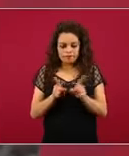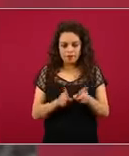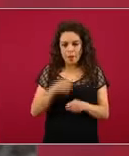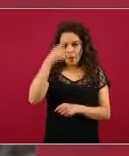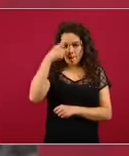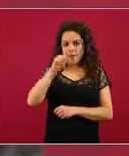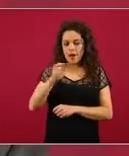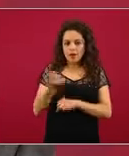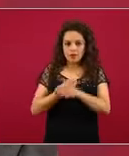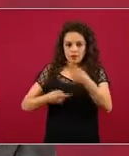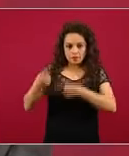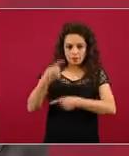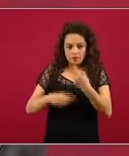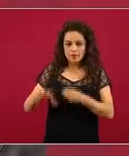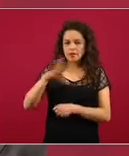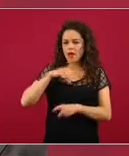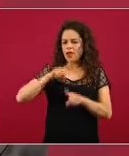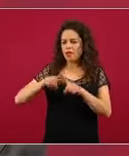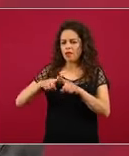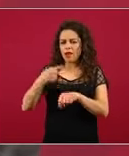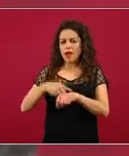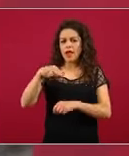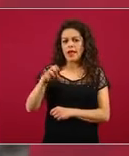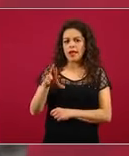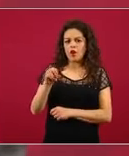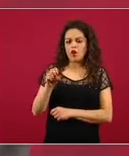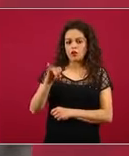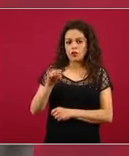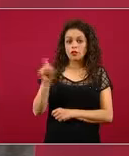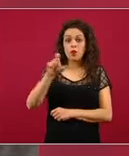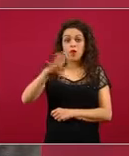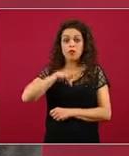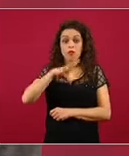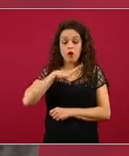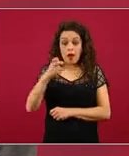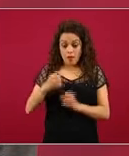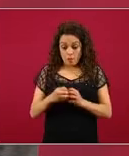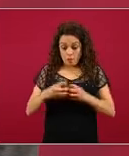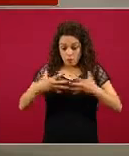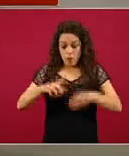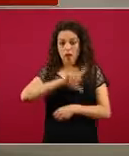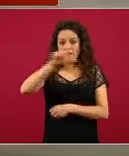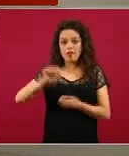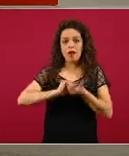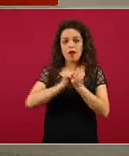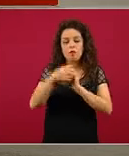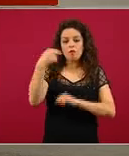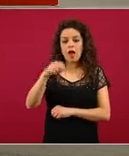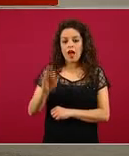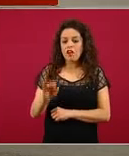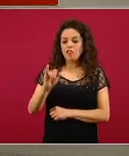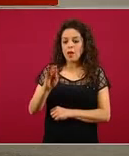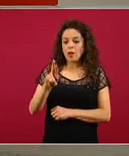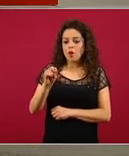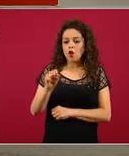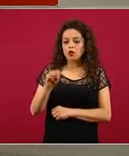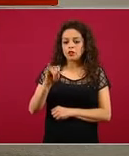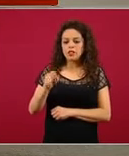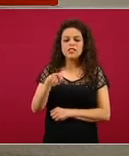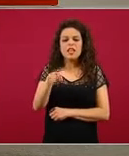hay necrosis, y donde hay inflamación, después hay fibrosis. Fibrosis es un proceso en el que se empiezan a